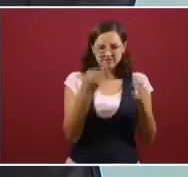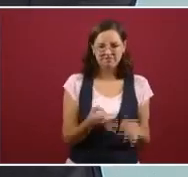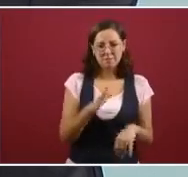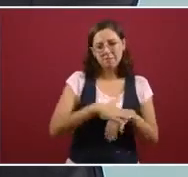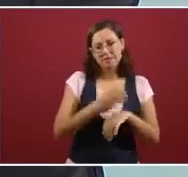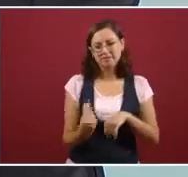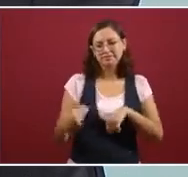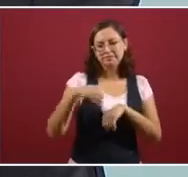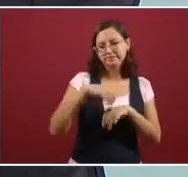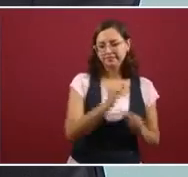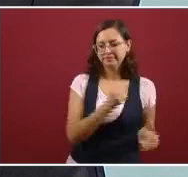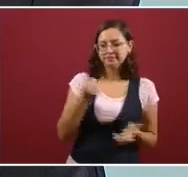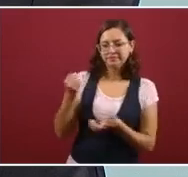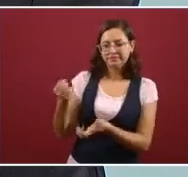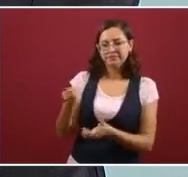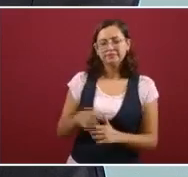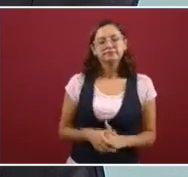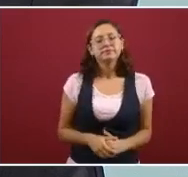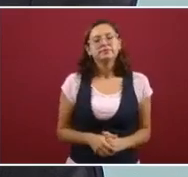país,